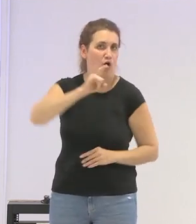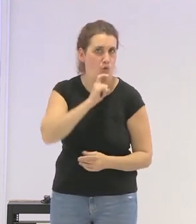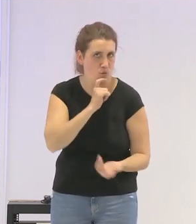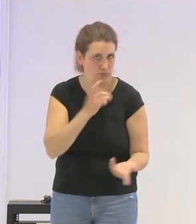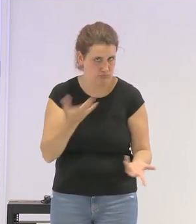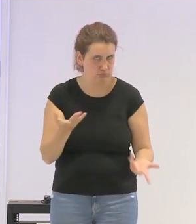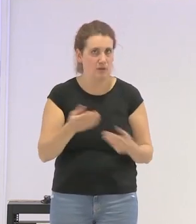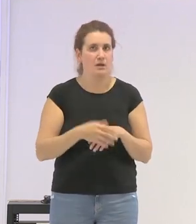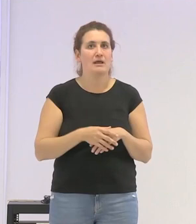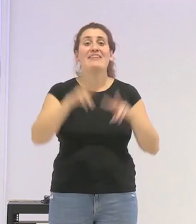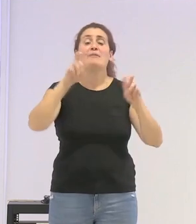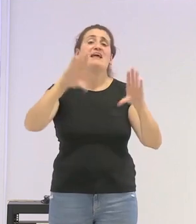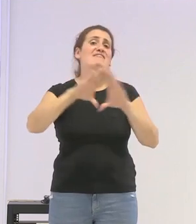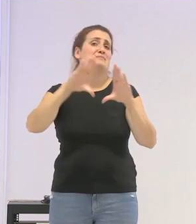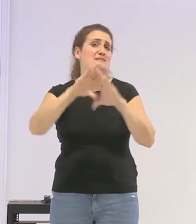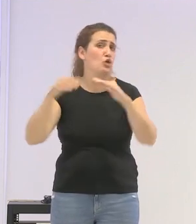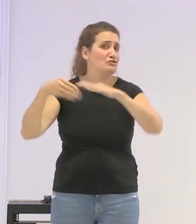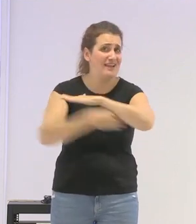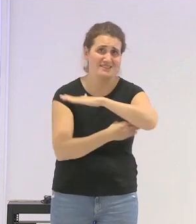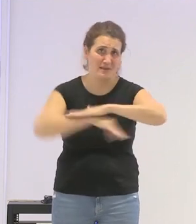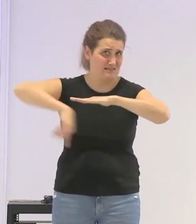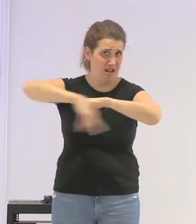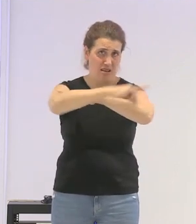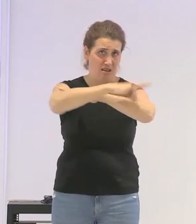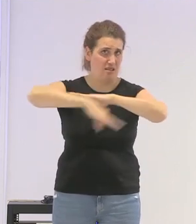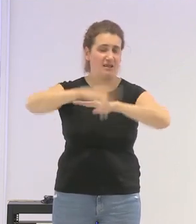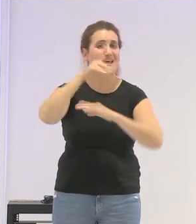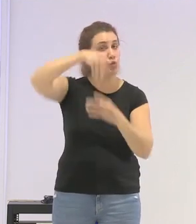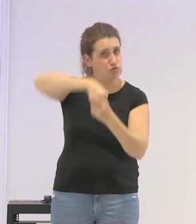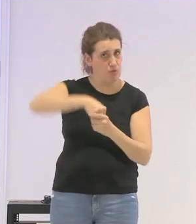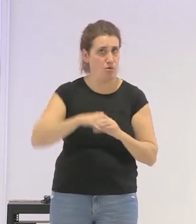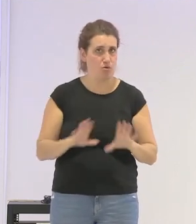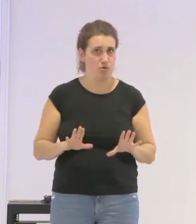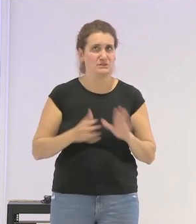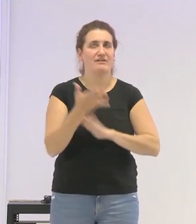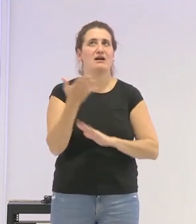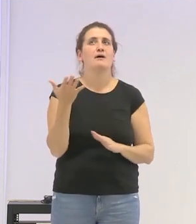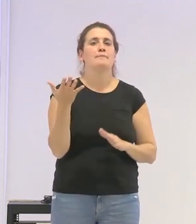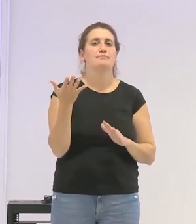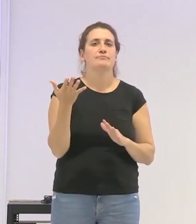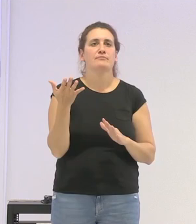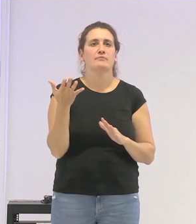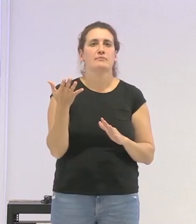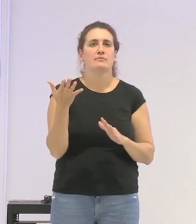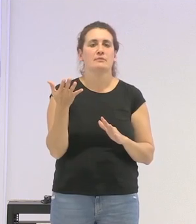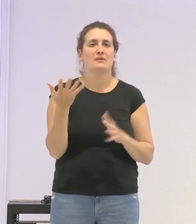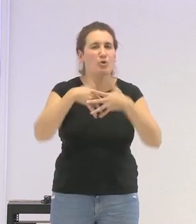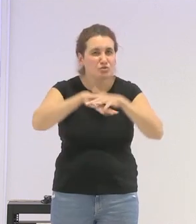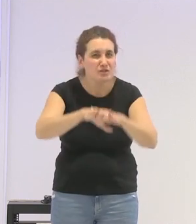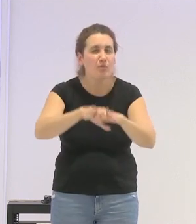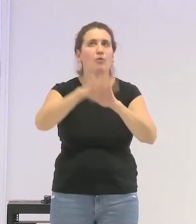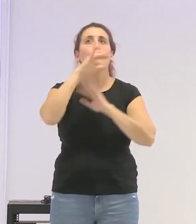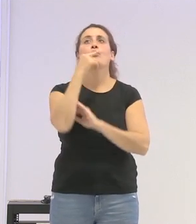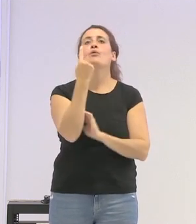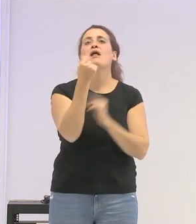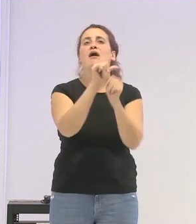feminismo transversal, ¿no?, inclusivo, que de alguna manera, o sea, porque una de las pistas es